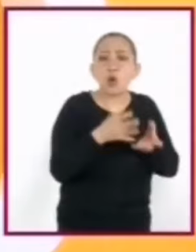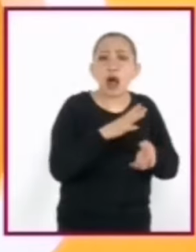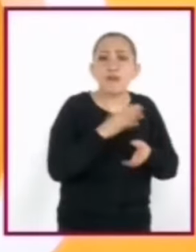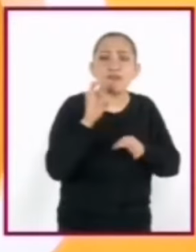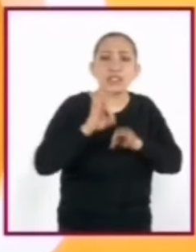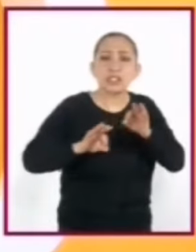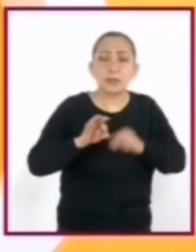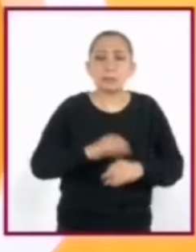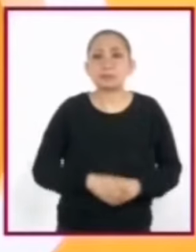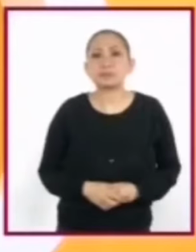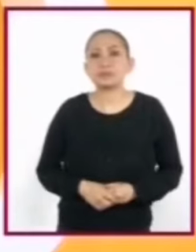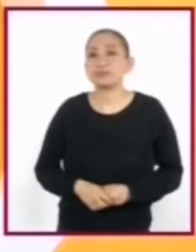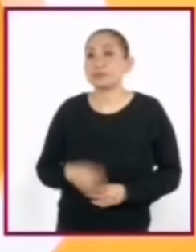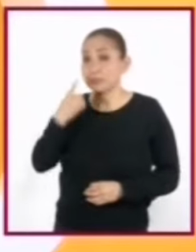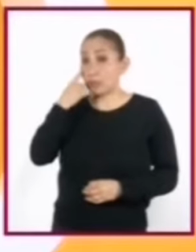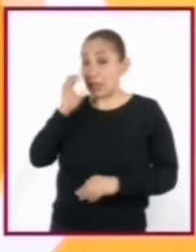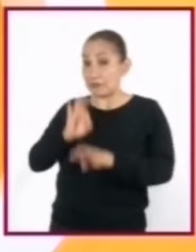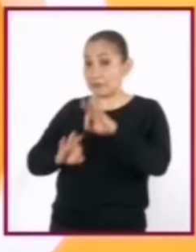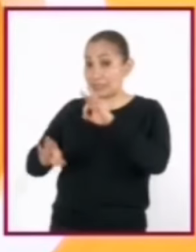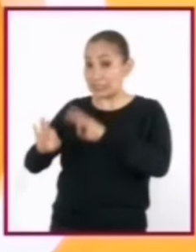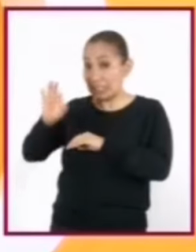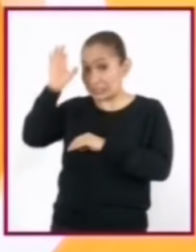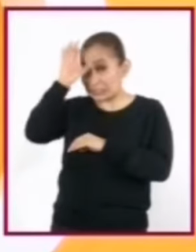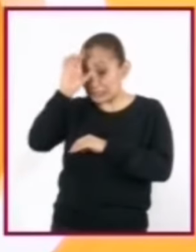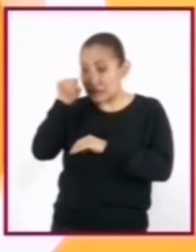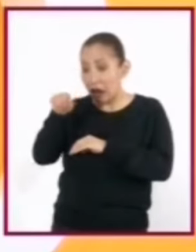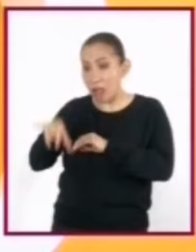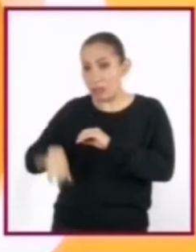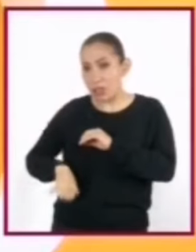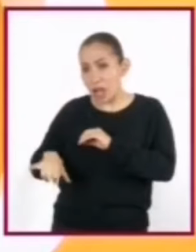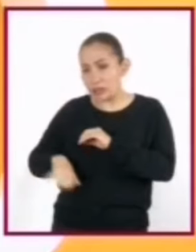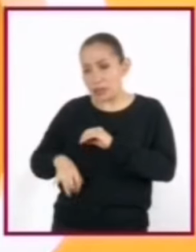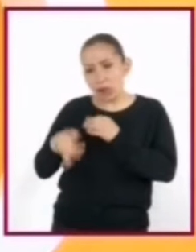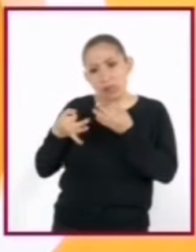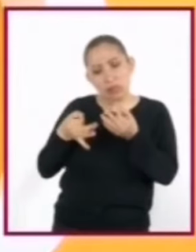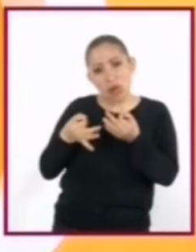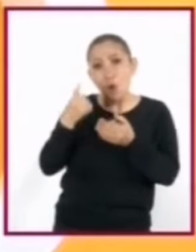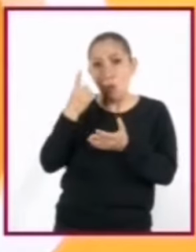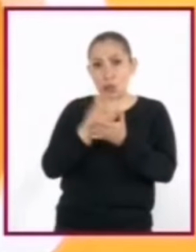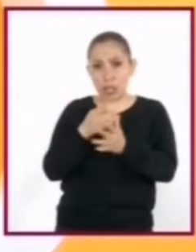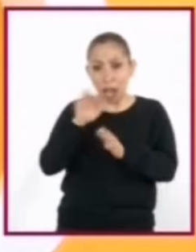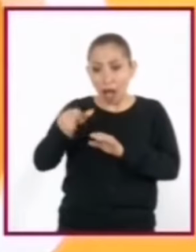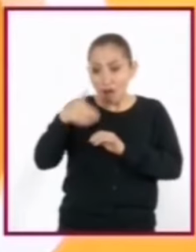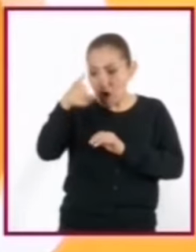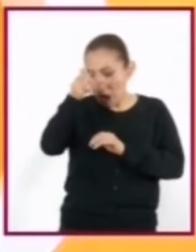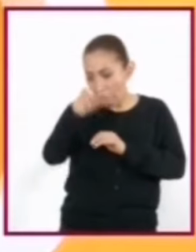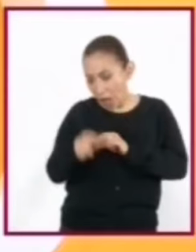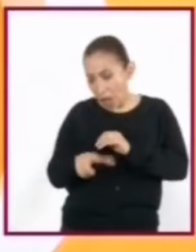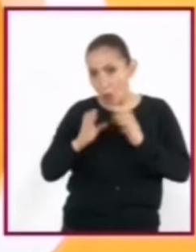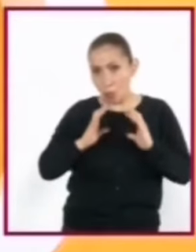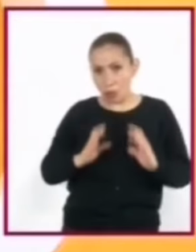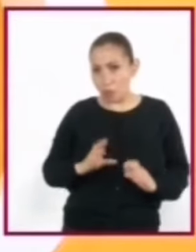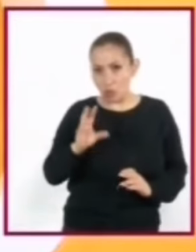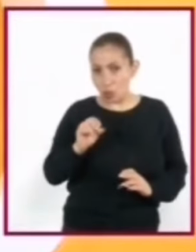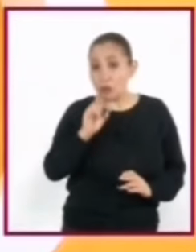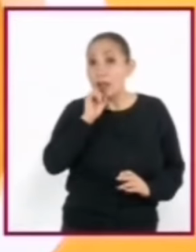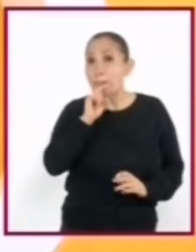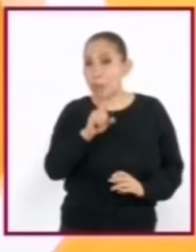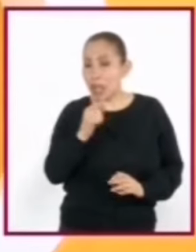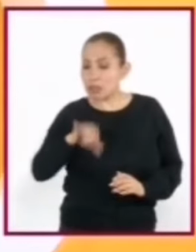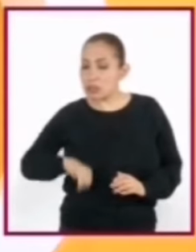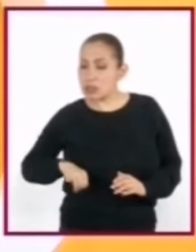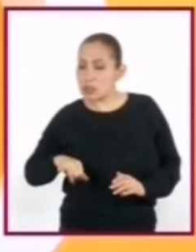existen? La física se ha interesado no solo por la parte exterior del cuerpo humano,